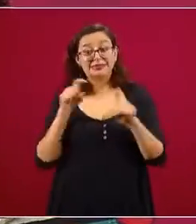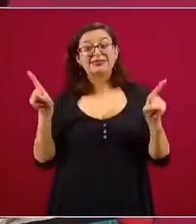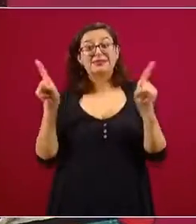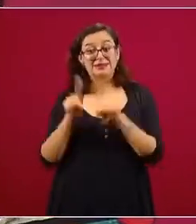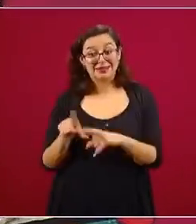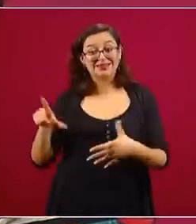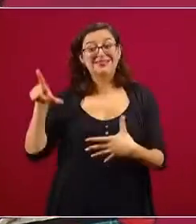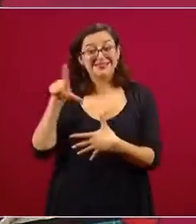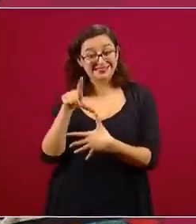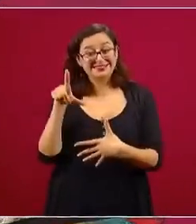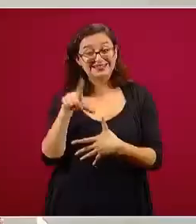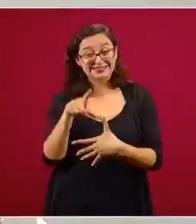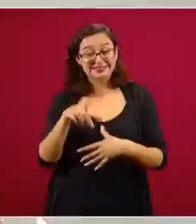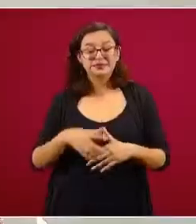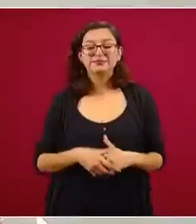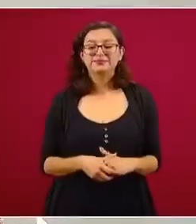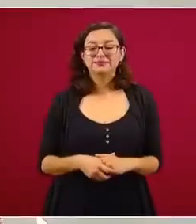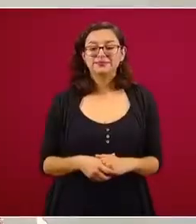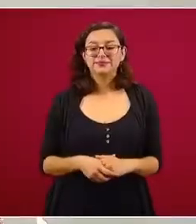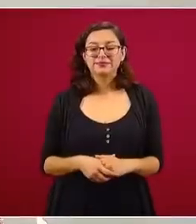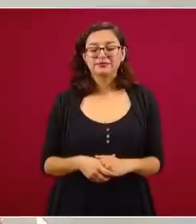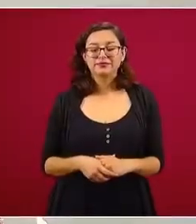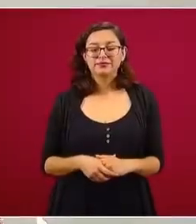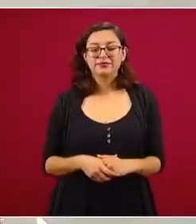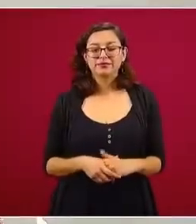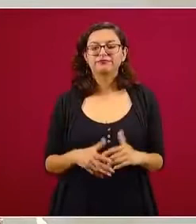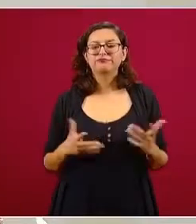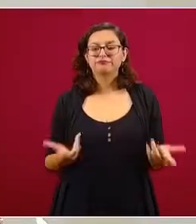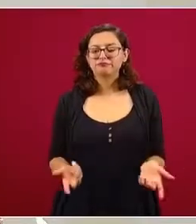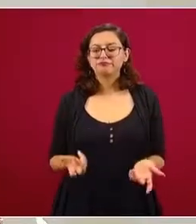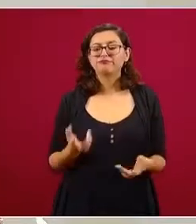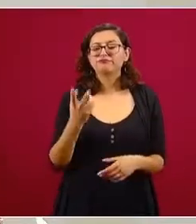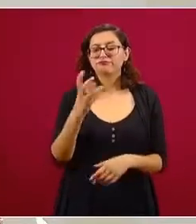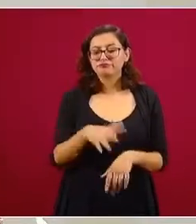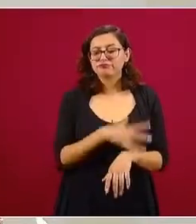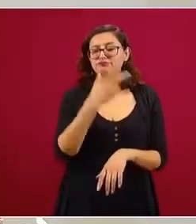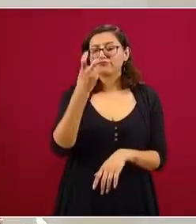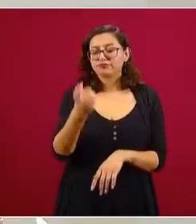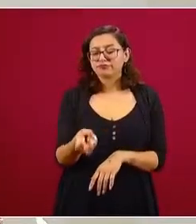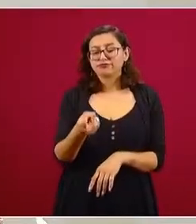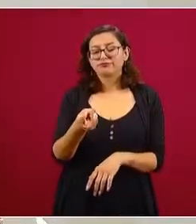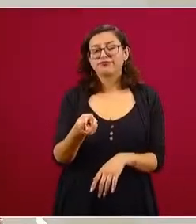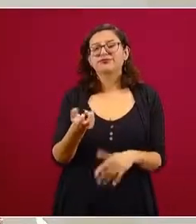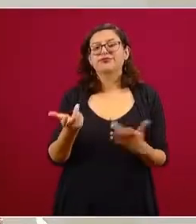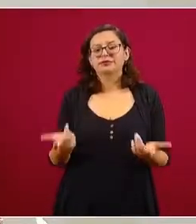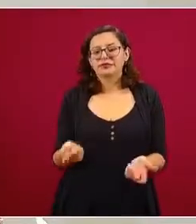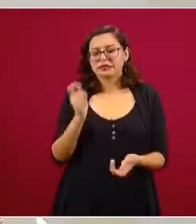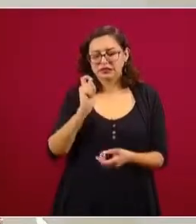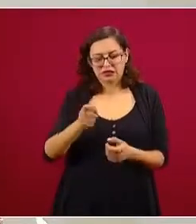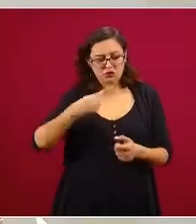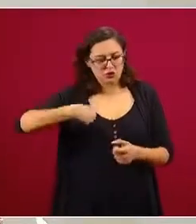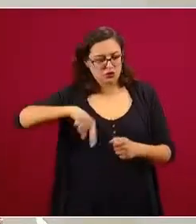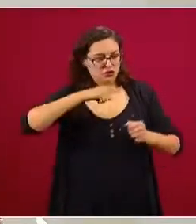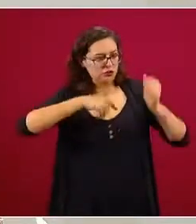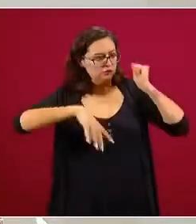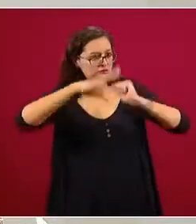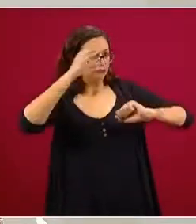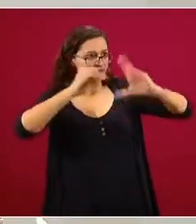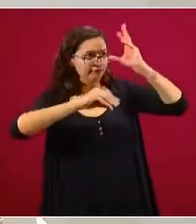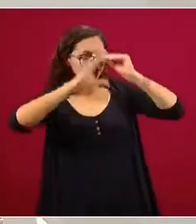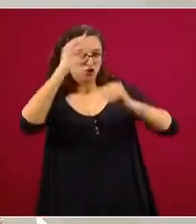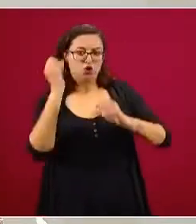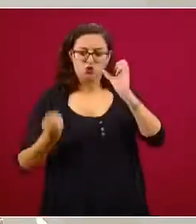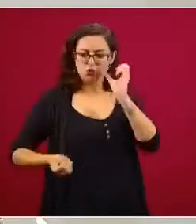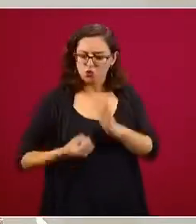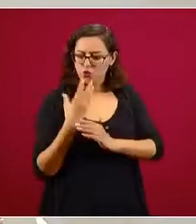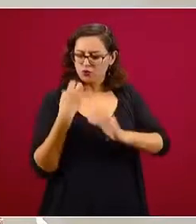nivel latinoamericano. Esta es una concreción de la intención de actualizarnos y prepararnos dentro